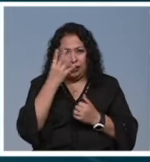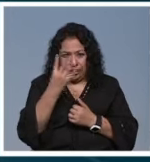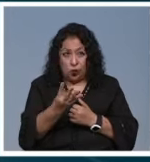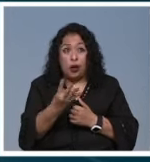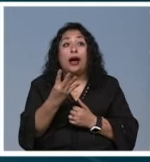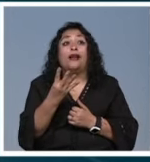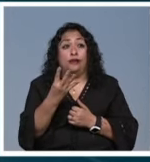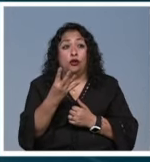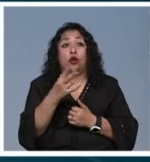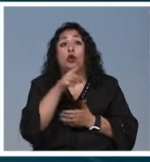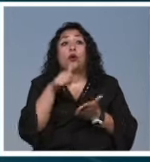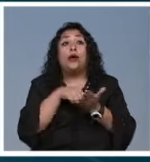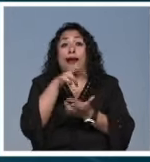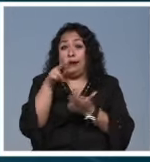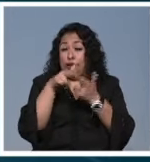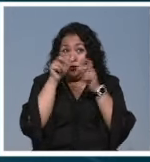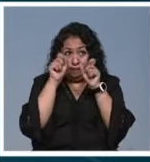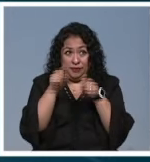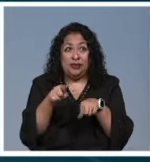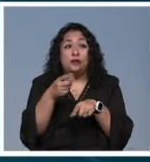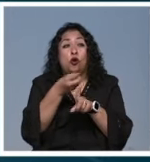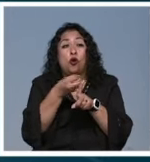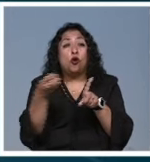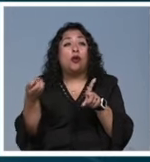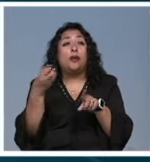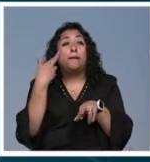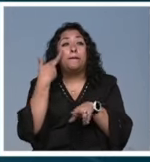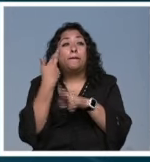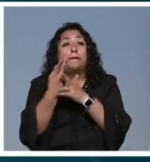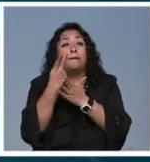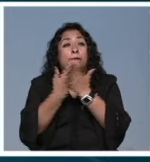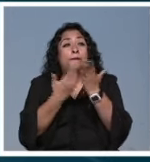que se lleva a cabo en la región y que es organizado por el programa